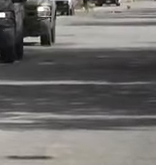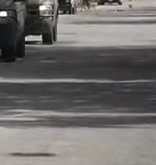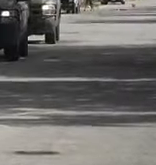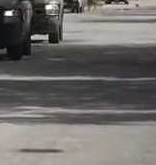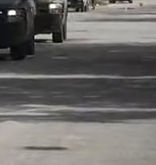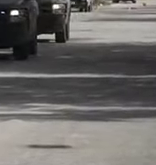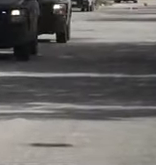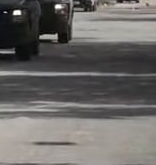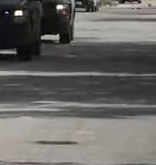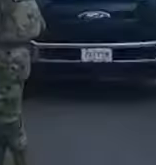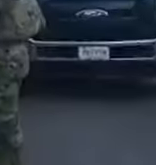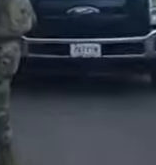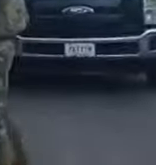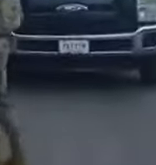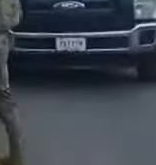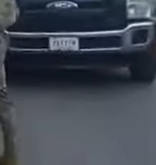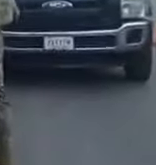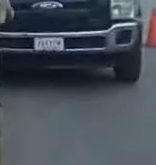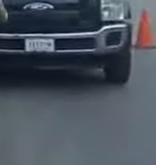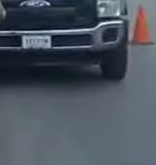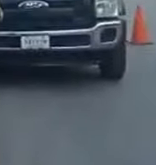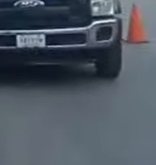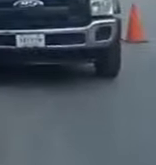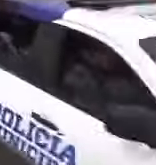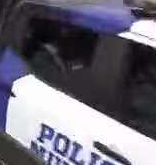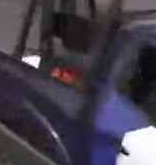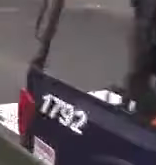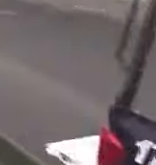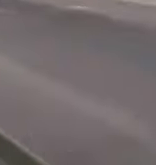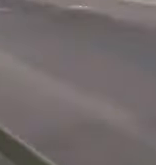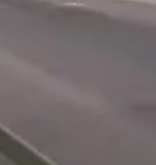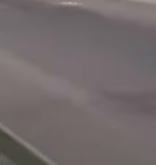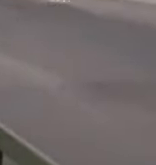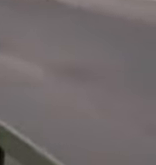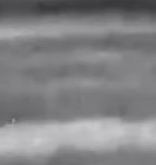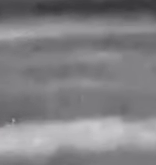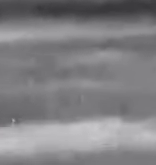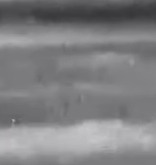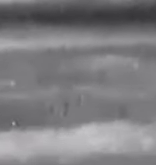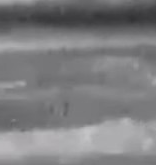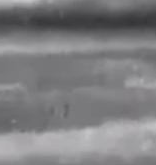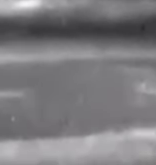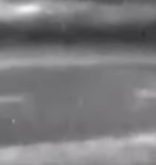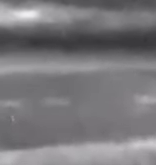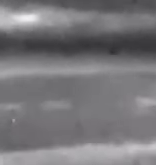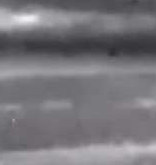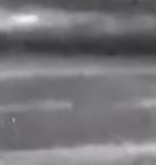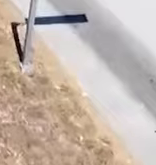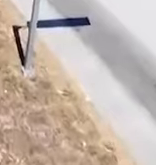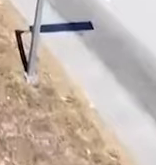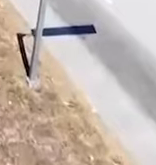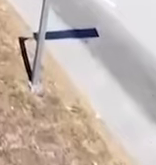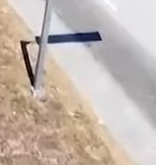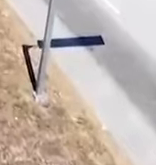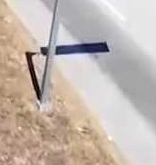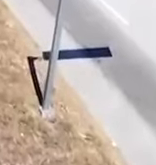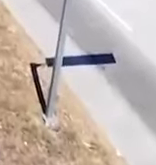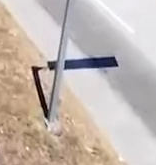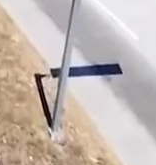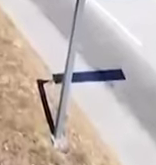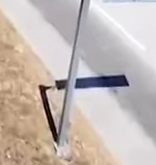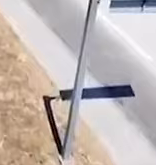de objetivo, mando y control centralizado, despliegue flexible y dinámico, inteligencia selectiva, concentración